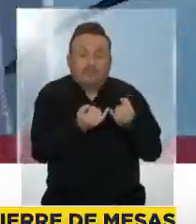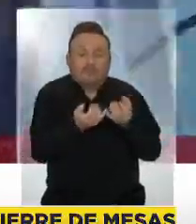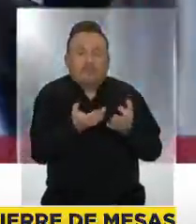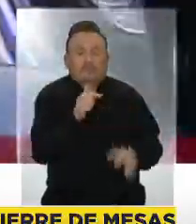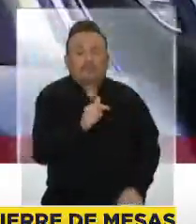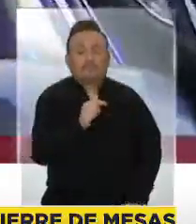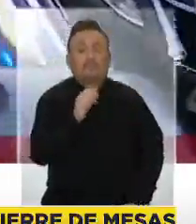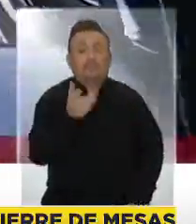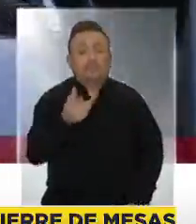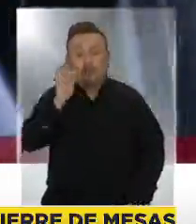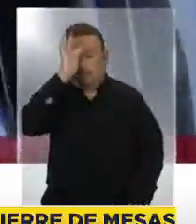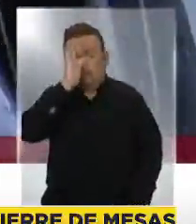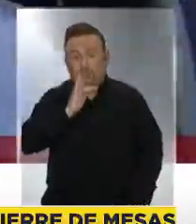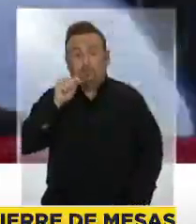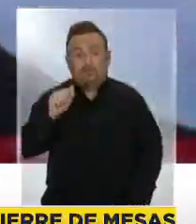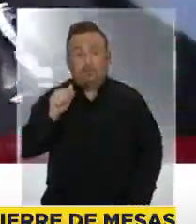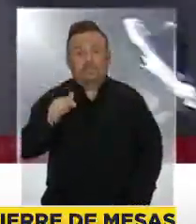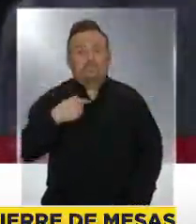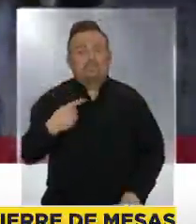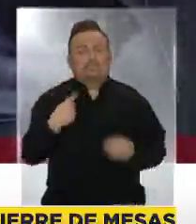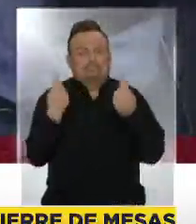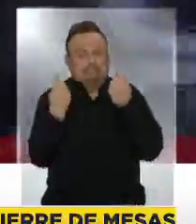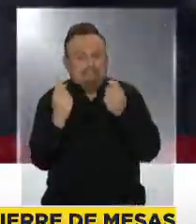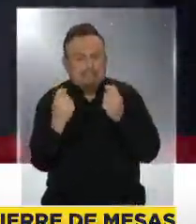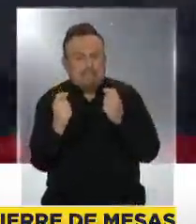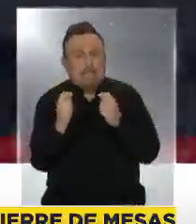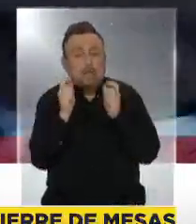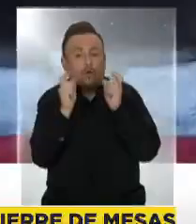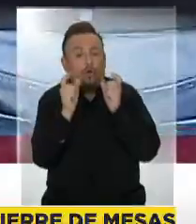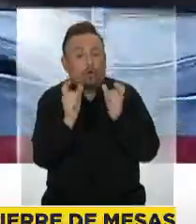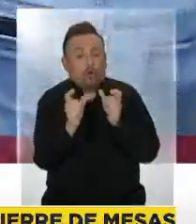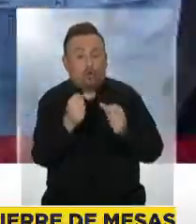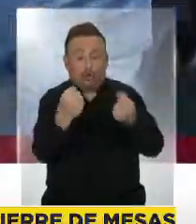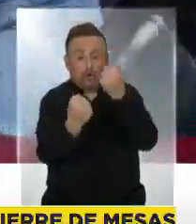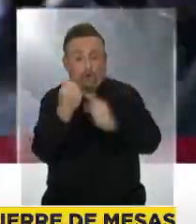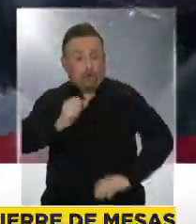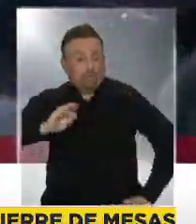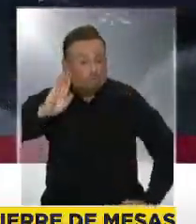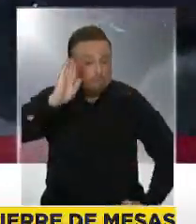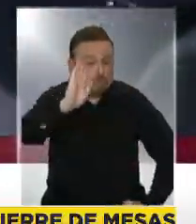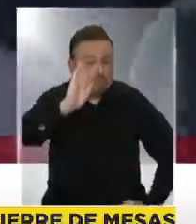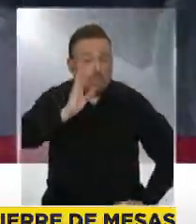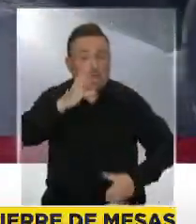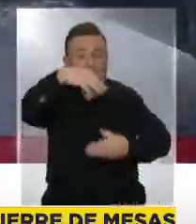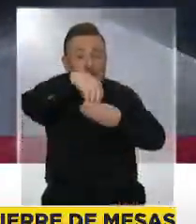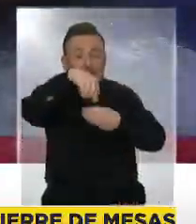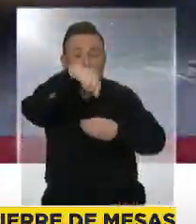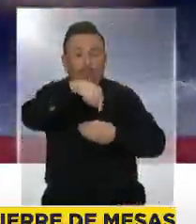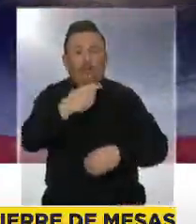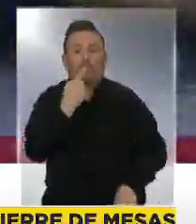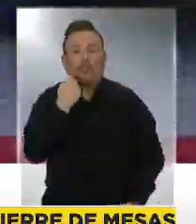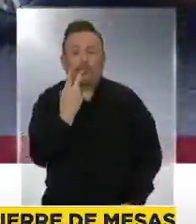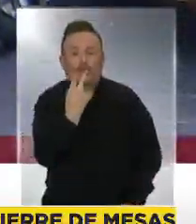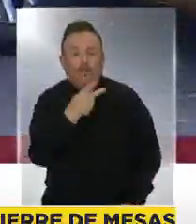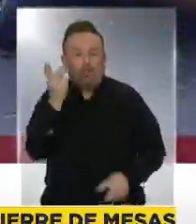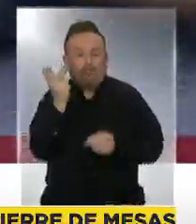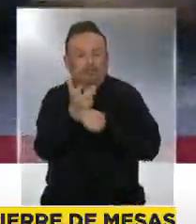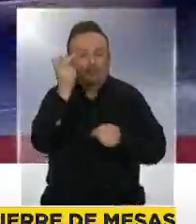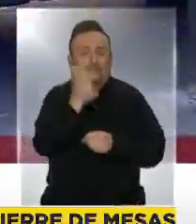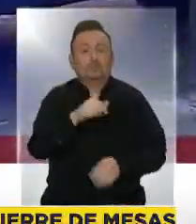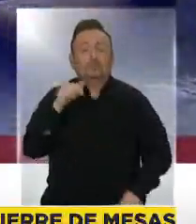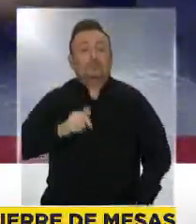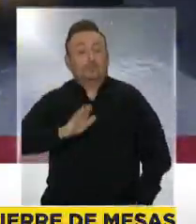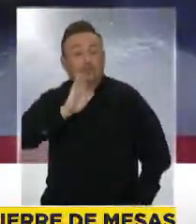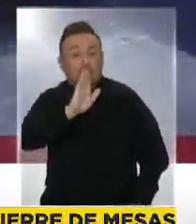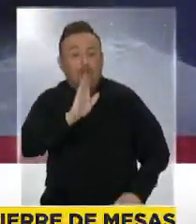claro es que la funcionaria habría intentado controlar este vehículo con estas dos personas en su interior, y de ahí se producen estos